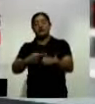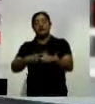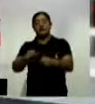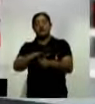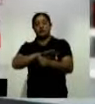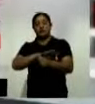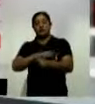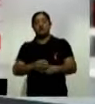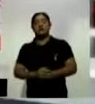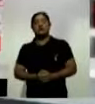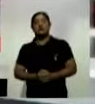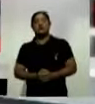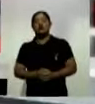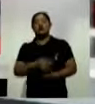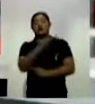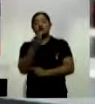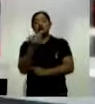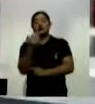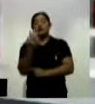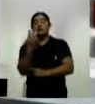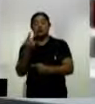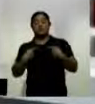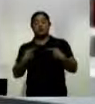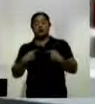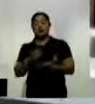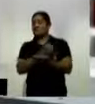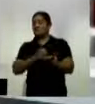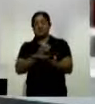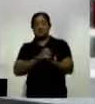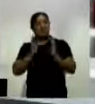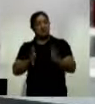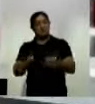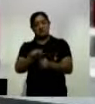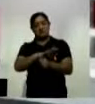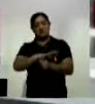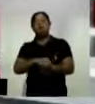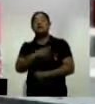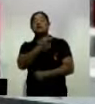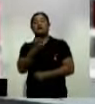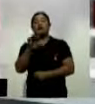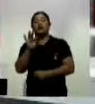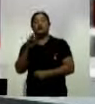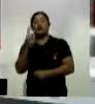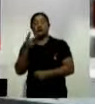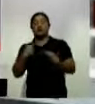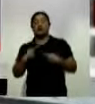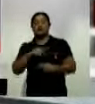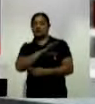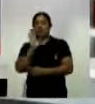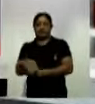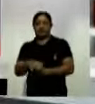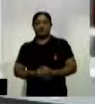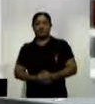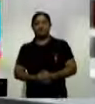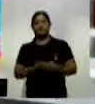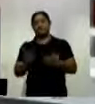de COVID-19, 253 personas recuperadas de la enfermedad y 142 fallecimientos. Por